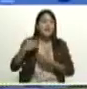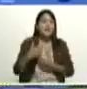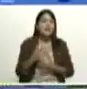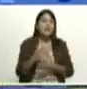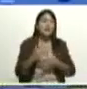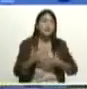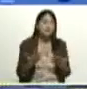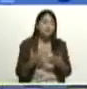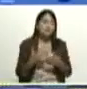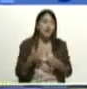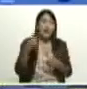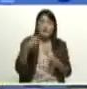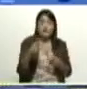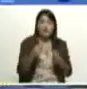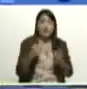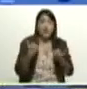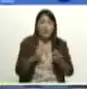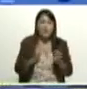está transitando.